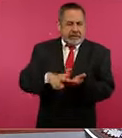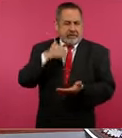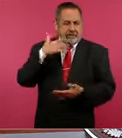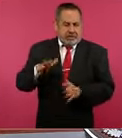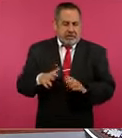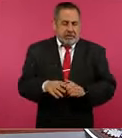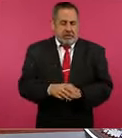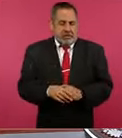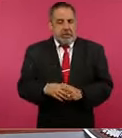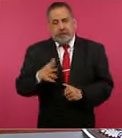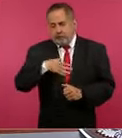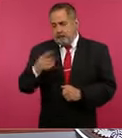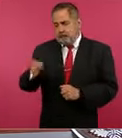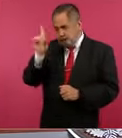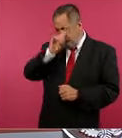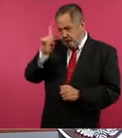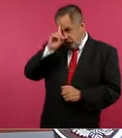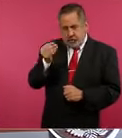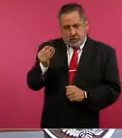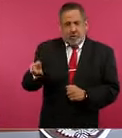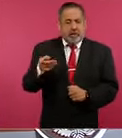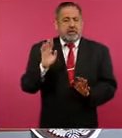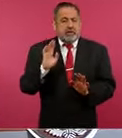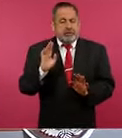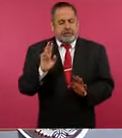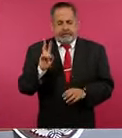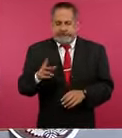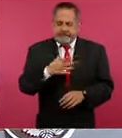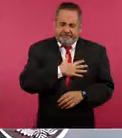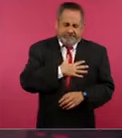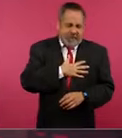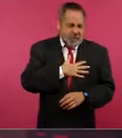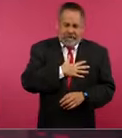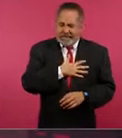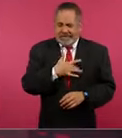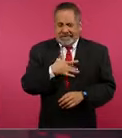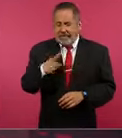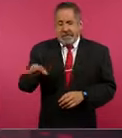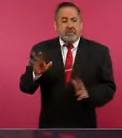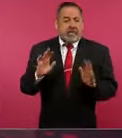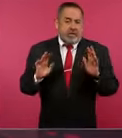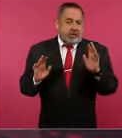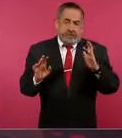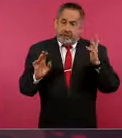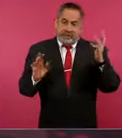mi recomendación, es muy doloroso todo lo que pasó, pero